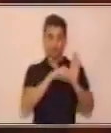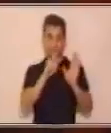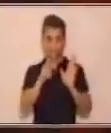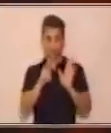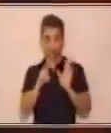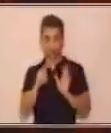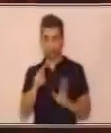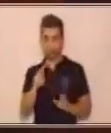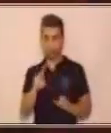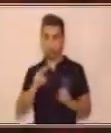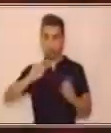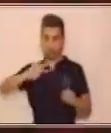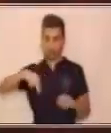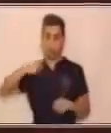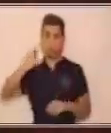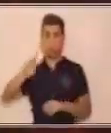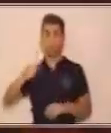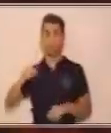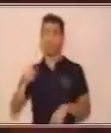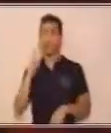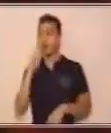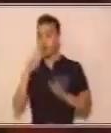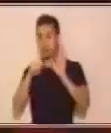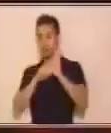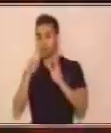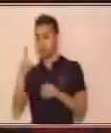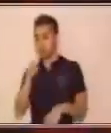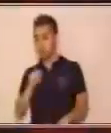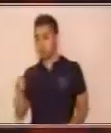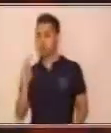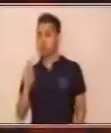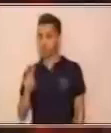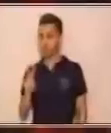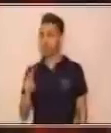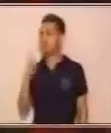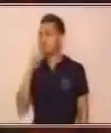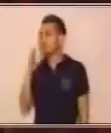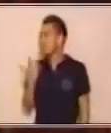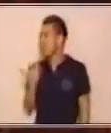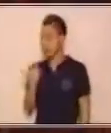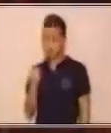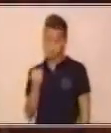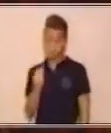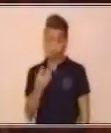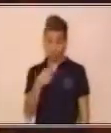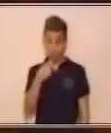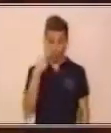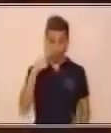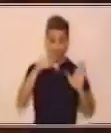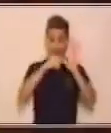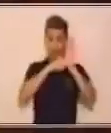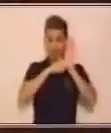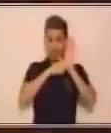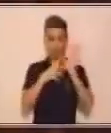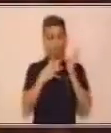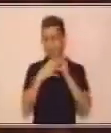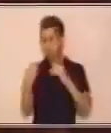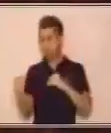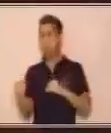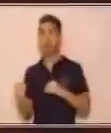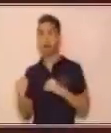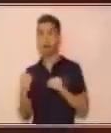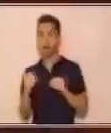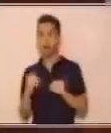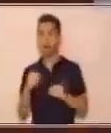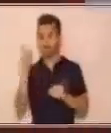decir, 1/2. Como el número que estoy buscando es negativo, también el recíproco tendrá que